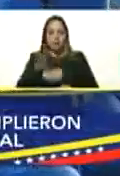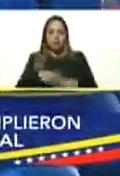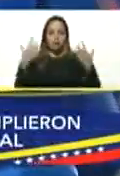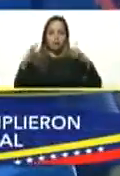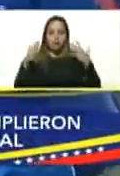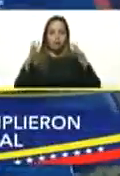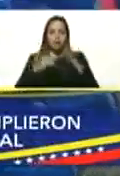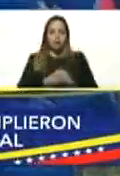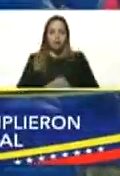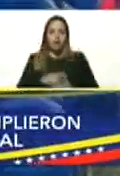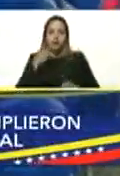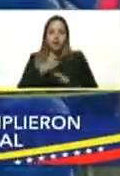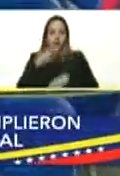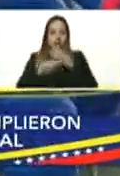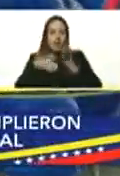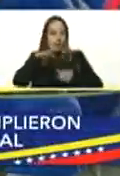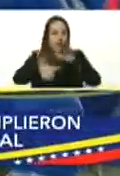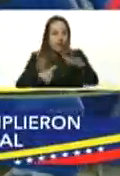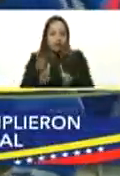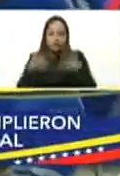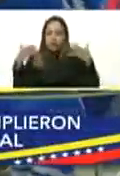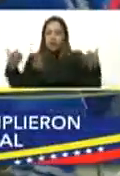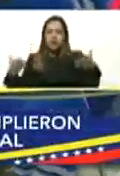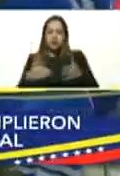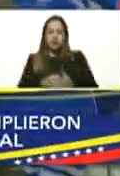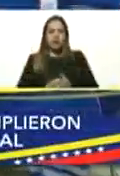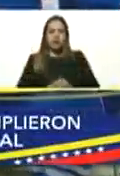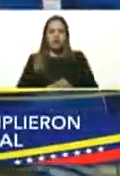Tenemos que dar pasos agigantados